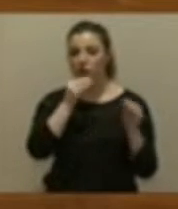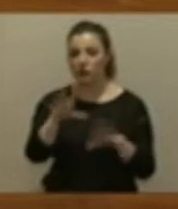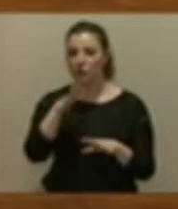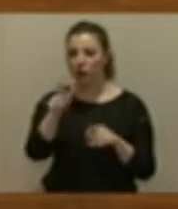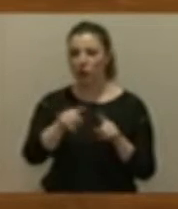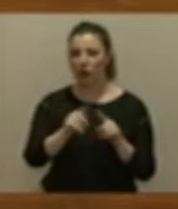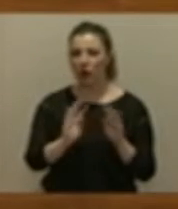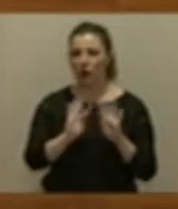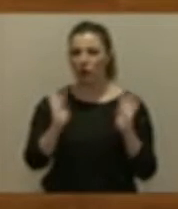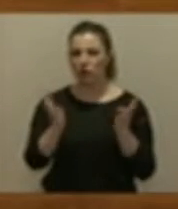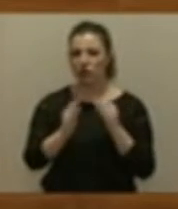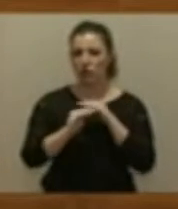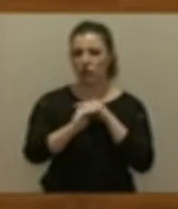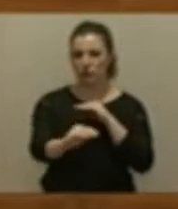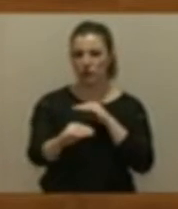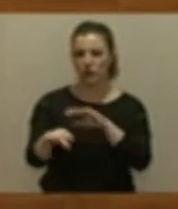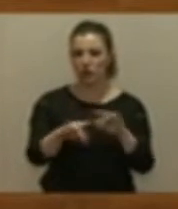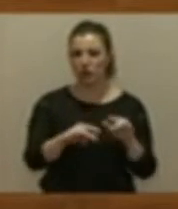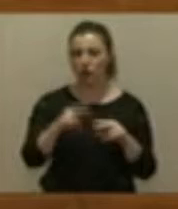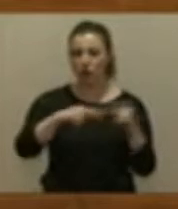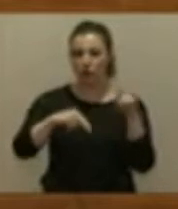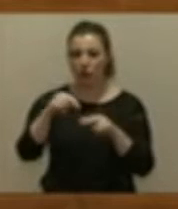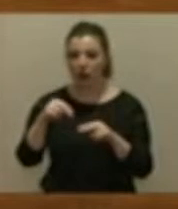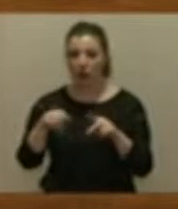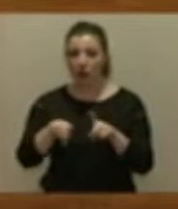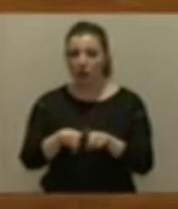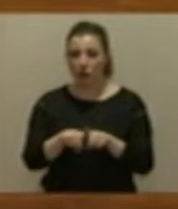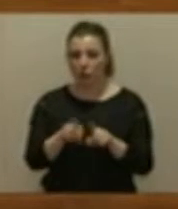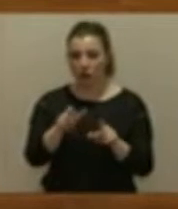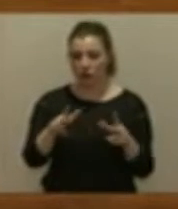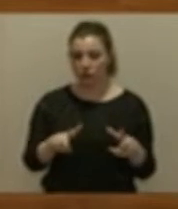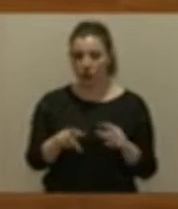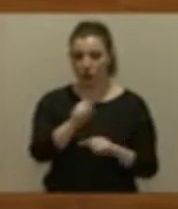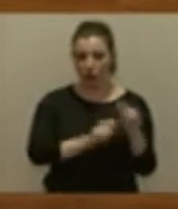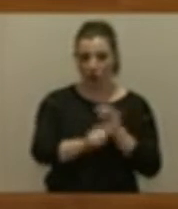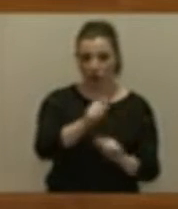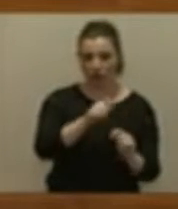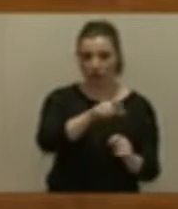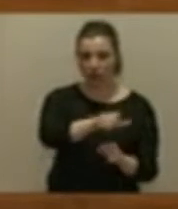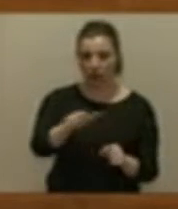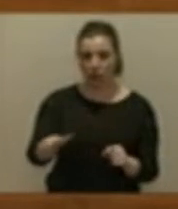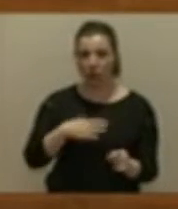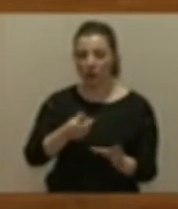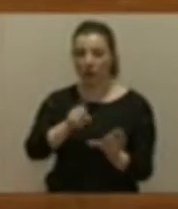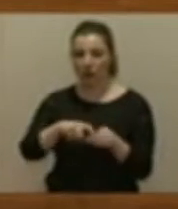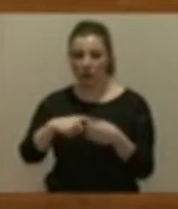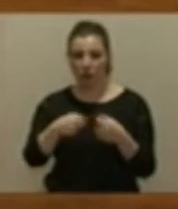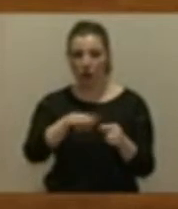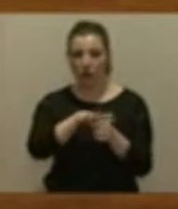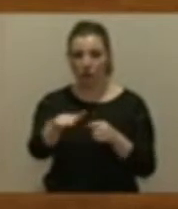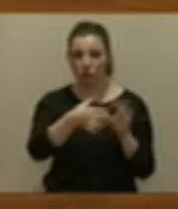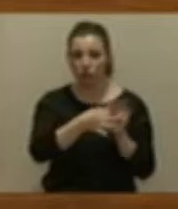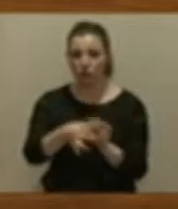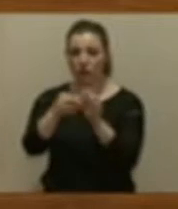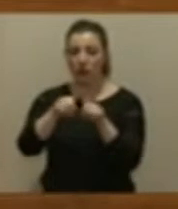Sostenibilidad Territorial y Urbana en el que participen las organizaciones de la sociedad civil cuyo ámbito de actuación esté relacionado con la planificación